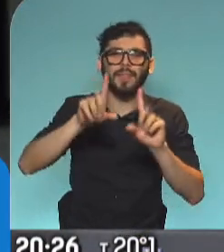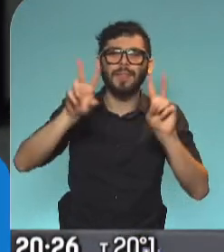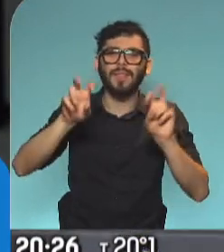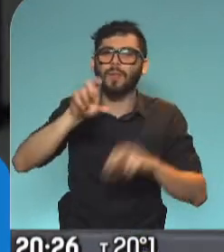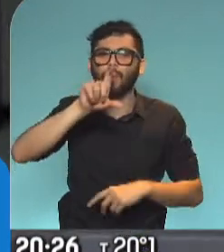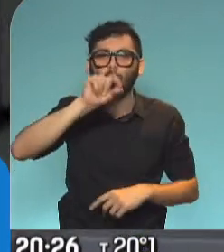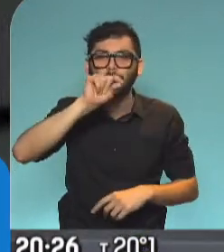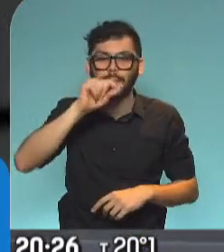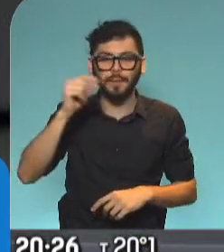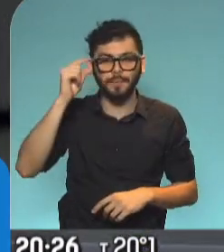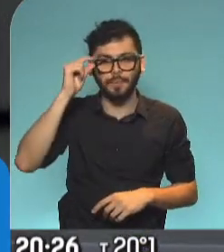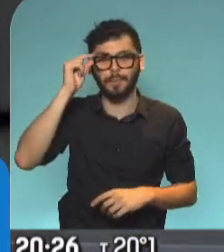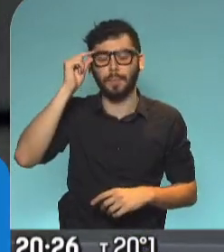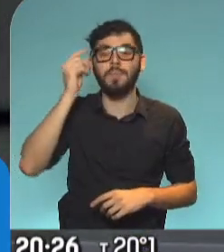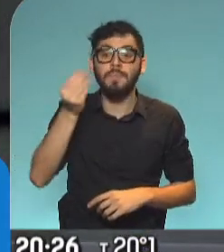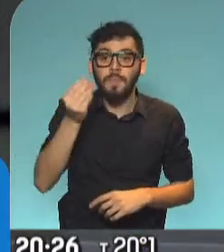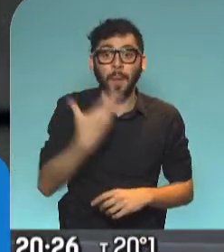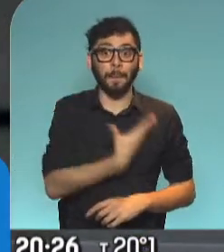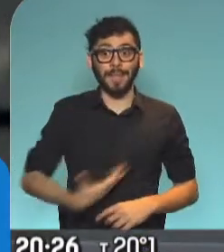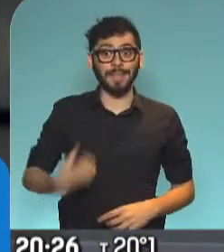porque el presidente de los Estados Unidos